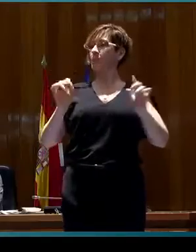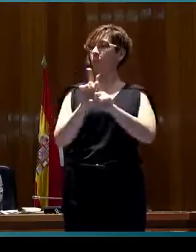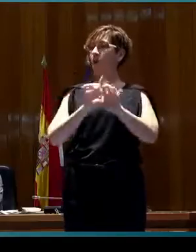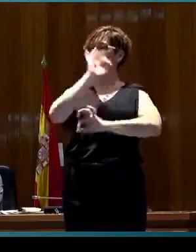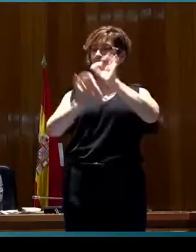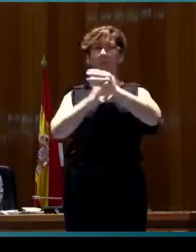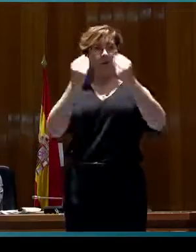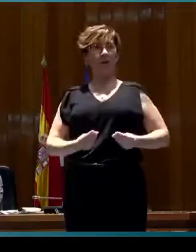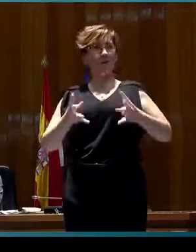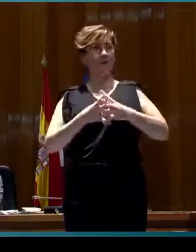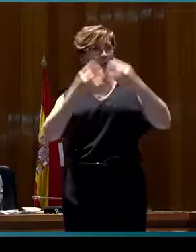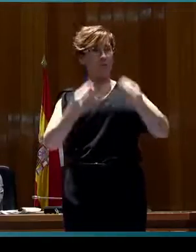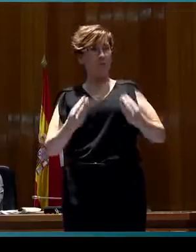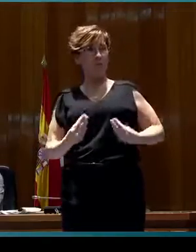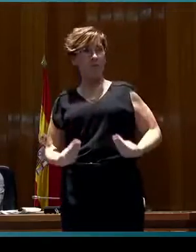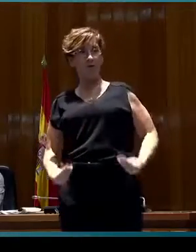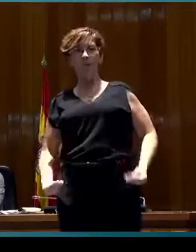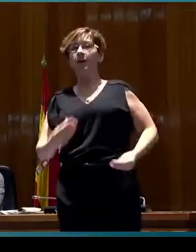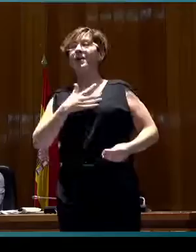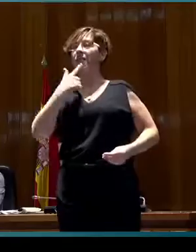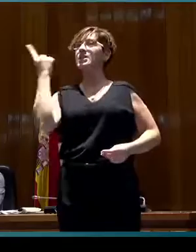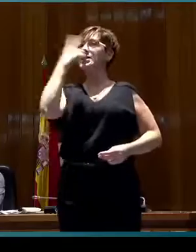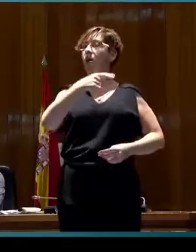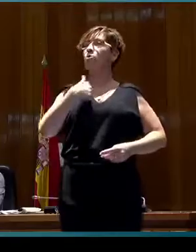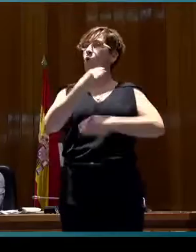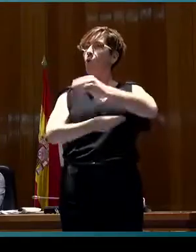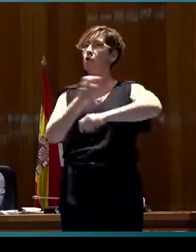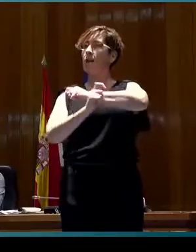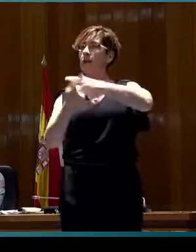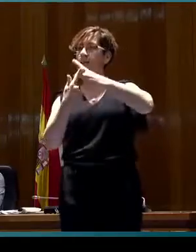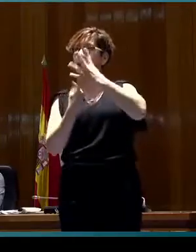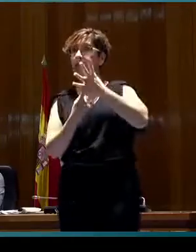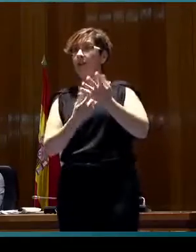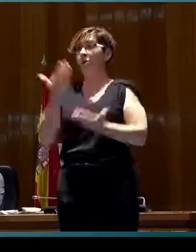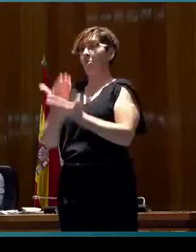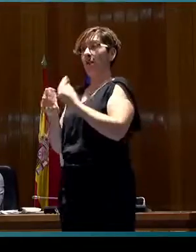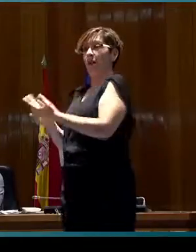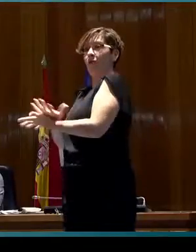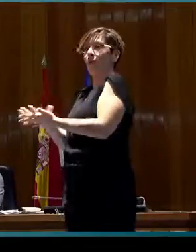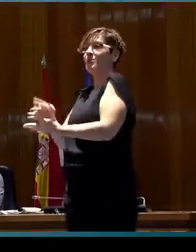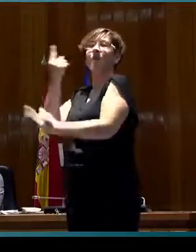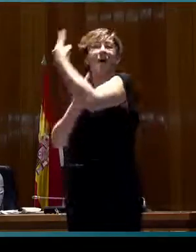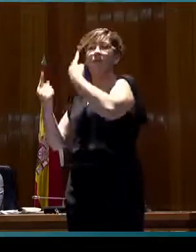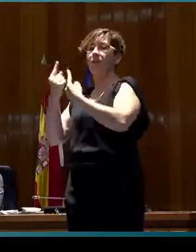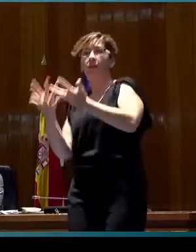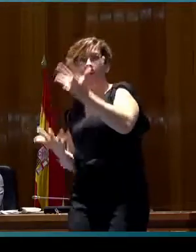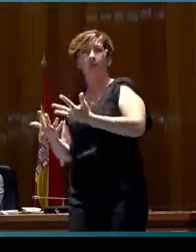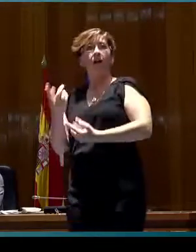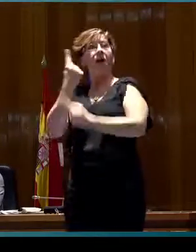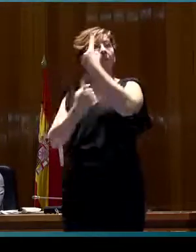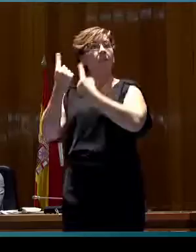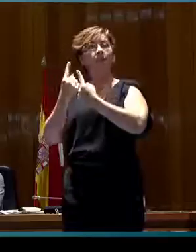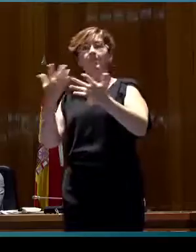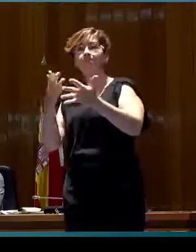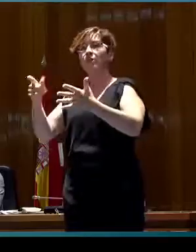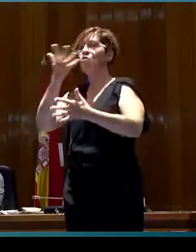cada momento o a qué recurrir. Esto no ocurre, evidentemente, en lengua de signos, donde todavía hay mucho que normalizar. Y